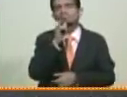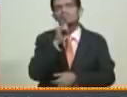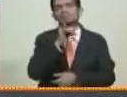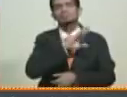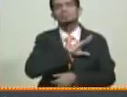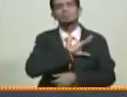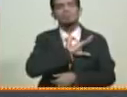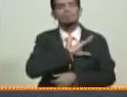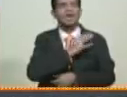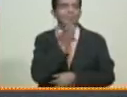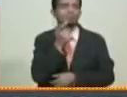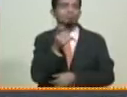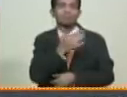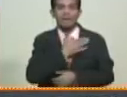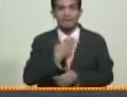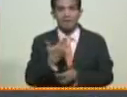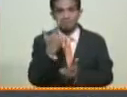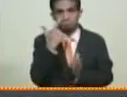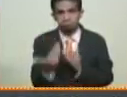de quien así lo desee,